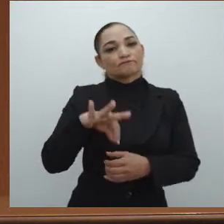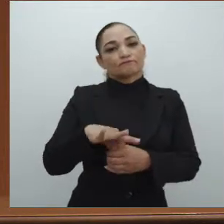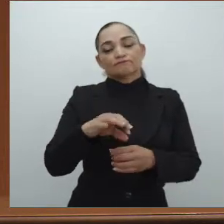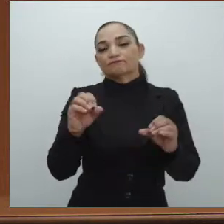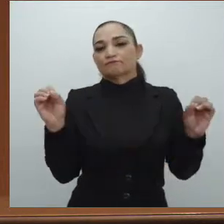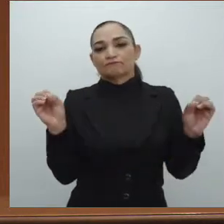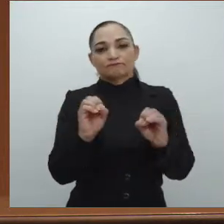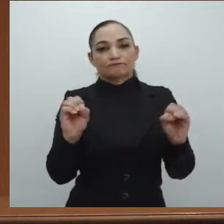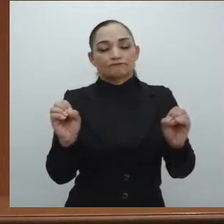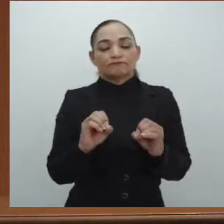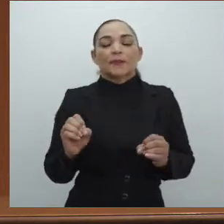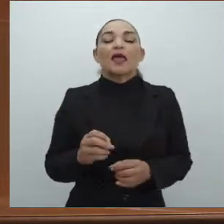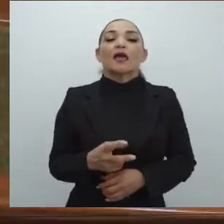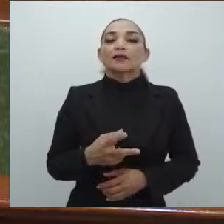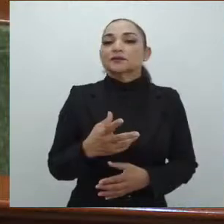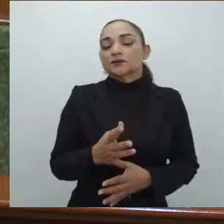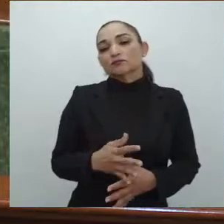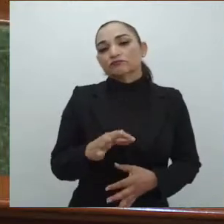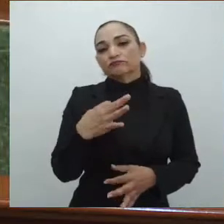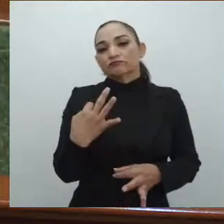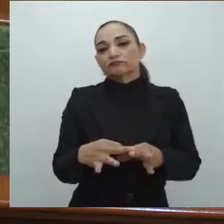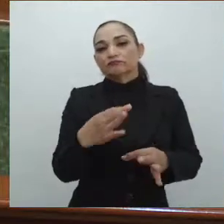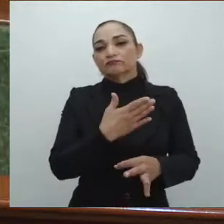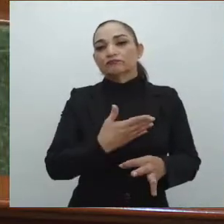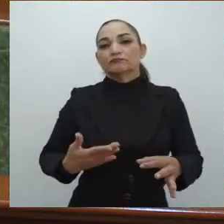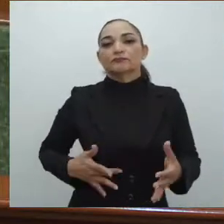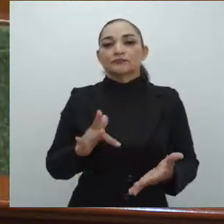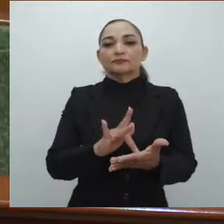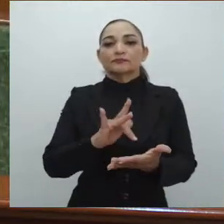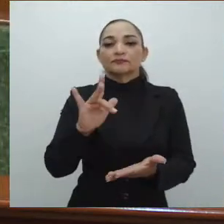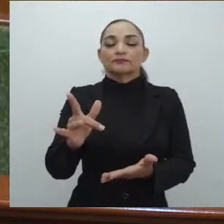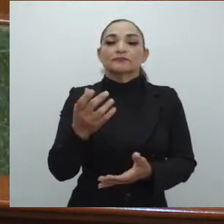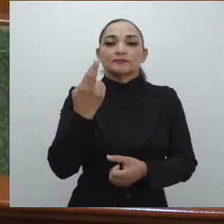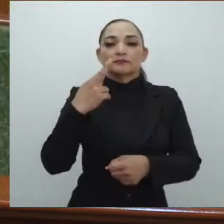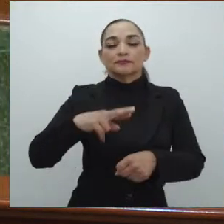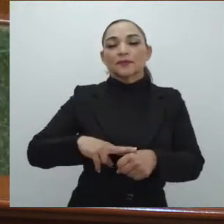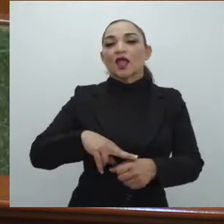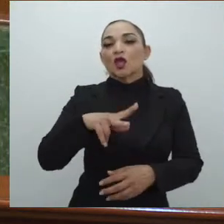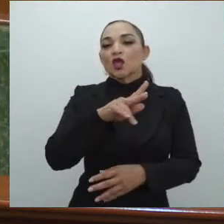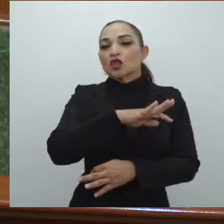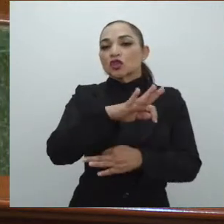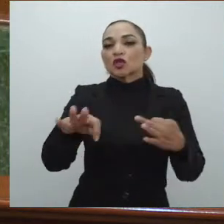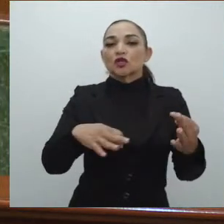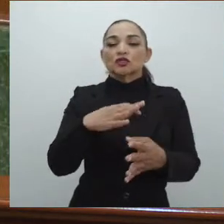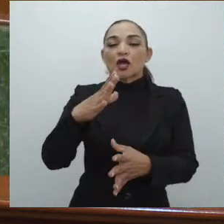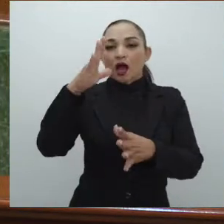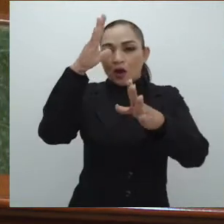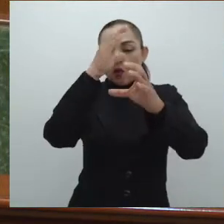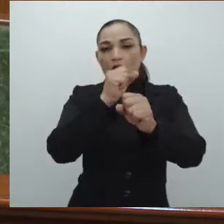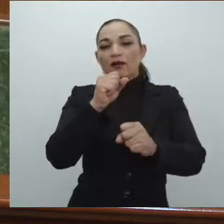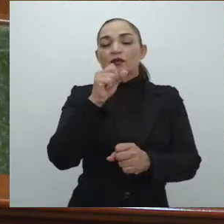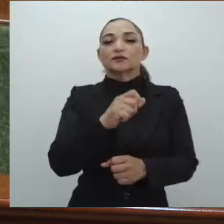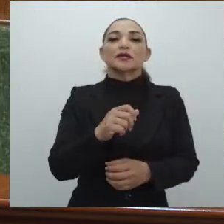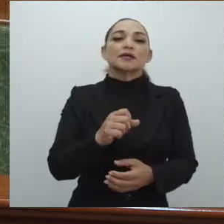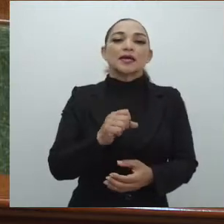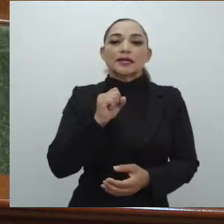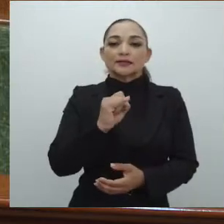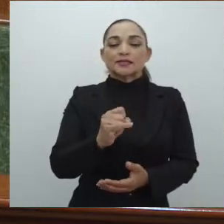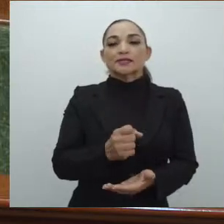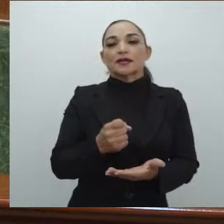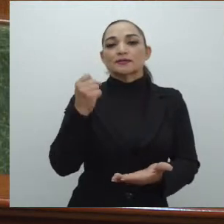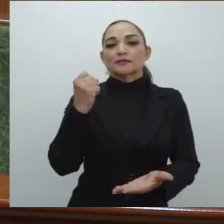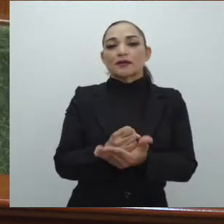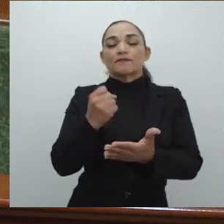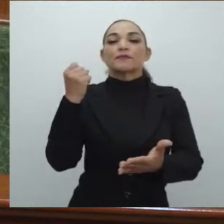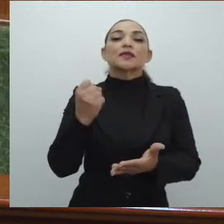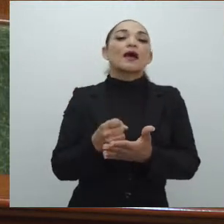diputado presidente? Gracias, diputada secretaria. Por unanimidad se aprueba el dictamen en lo general. Está a discusión el